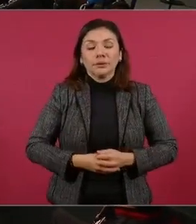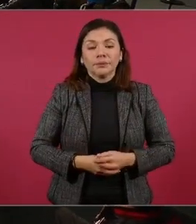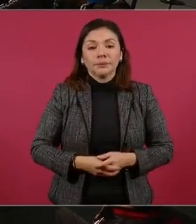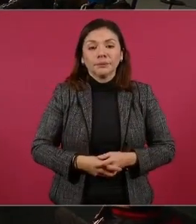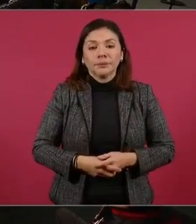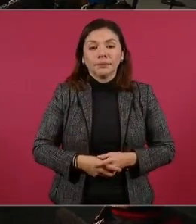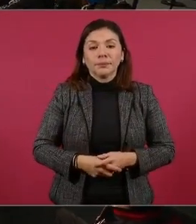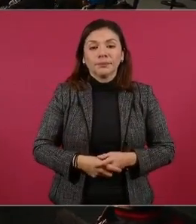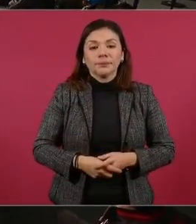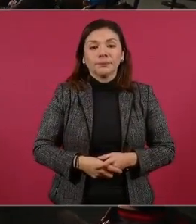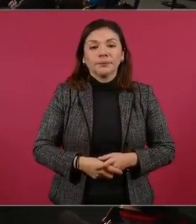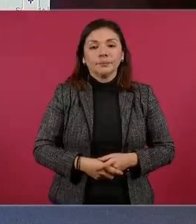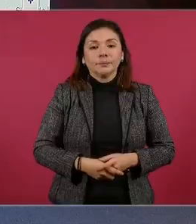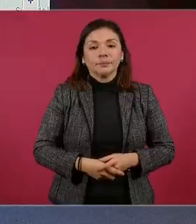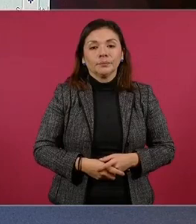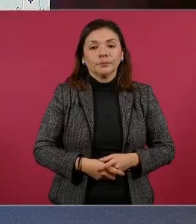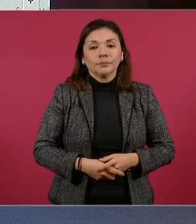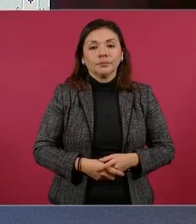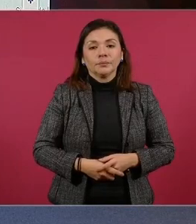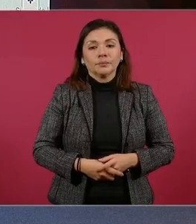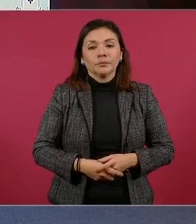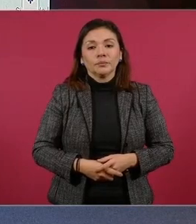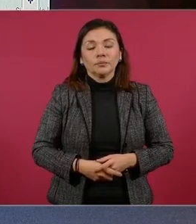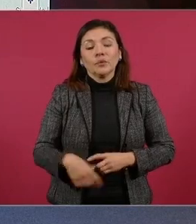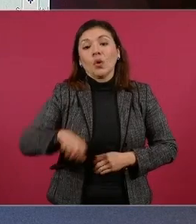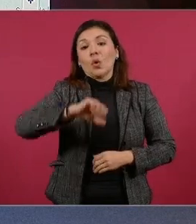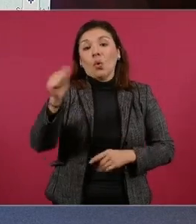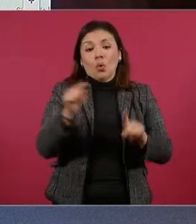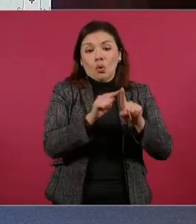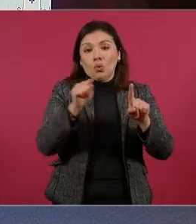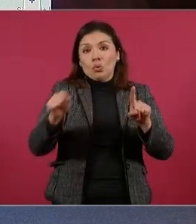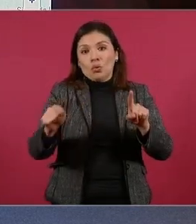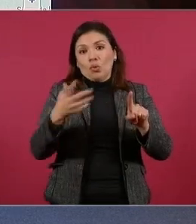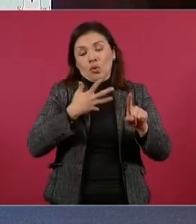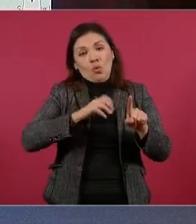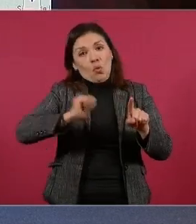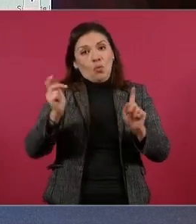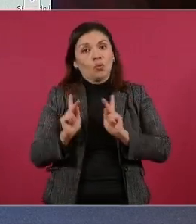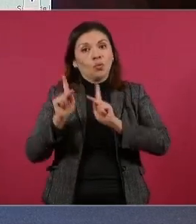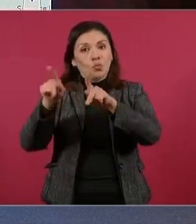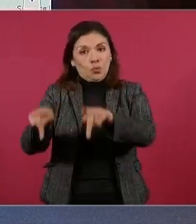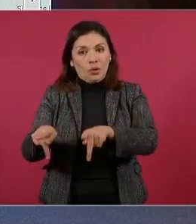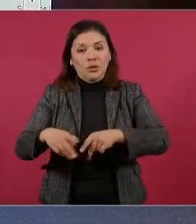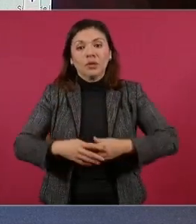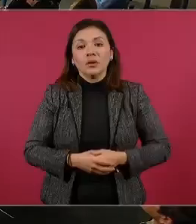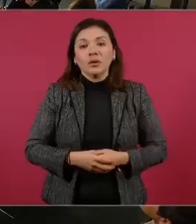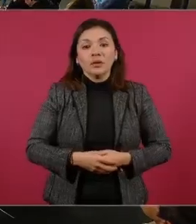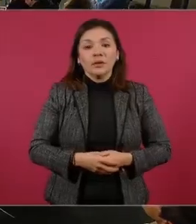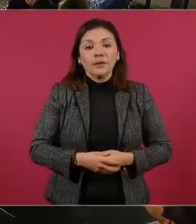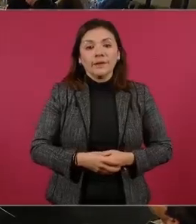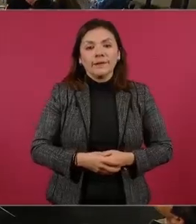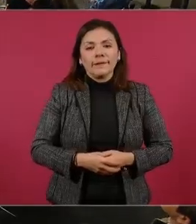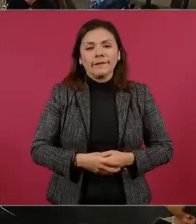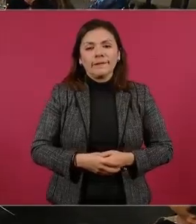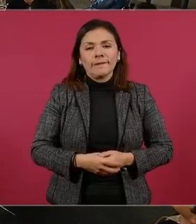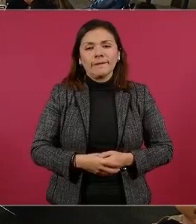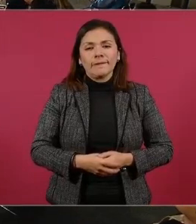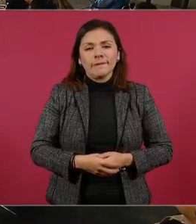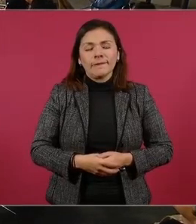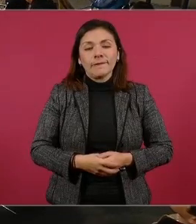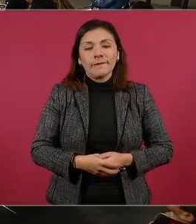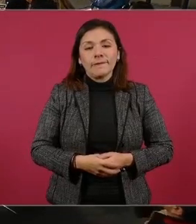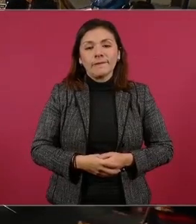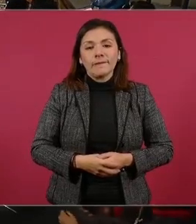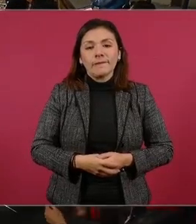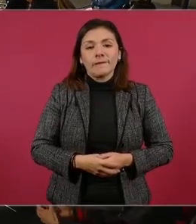puente y por aquí otro nada más que no está no está la brecha a ver a ver dónde está chico musel